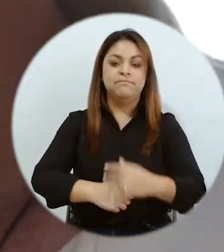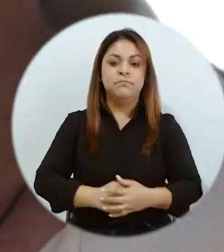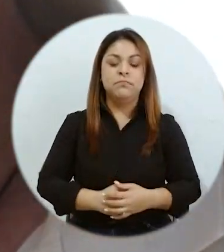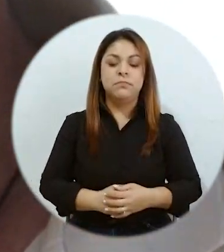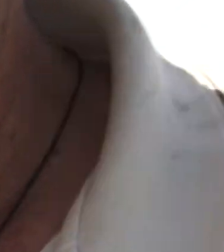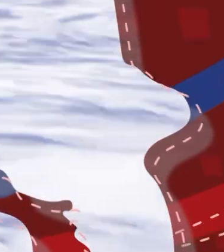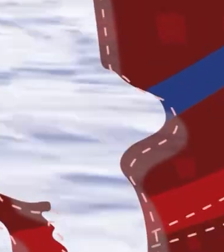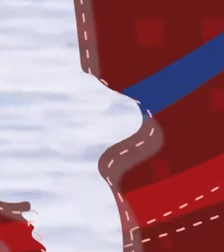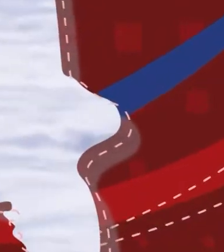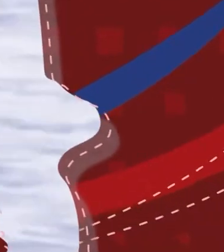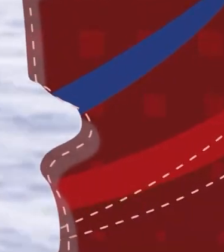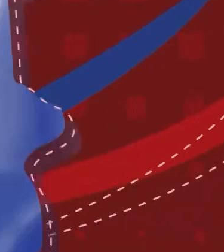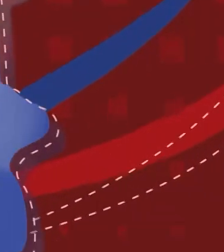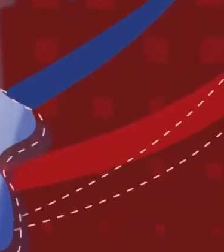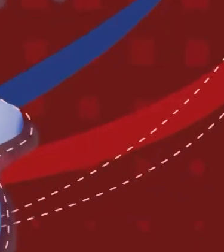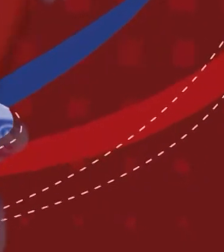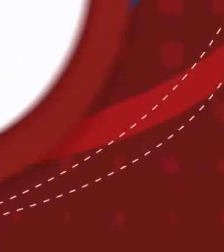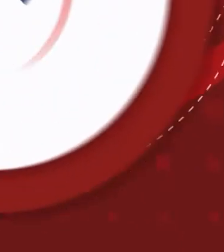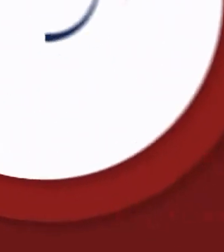país.